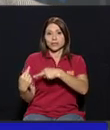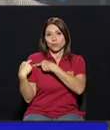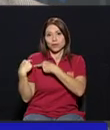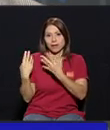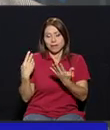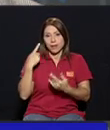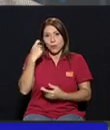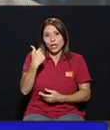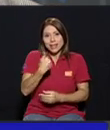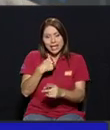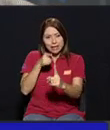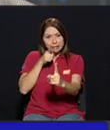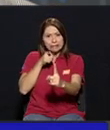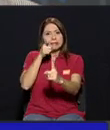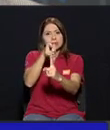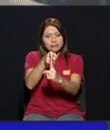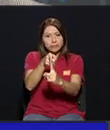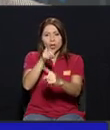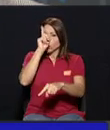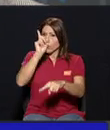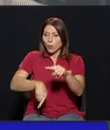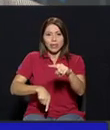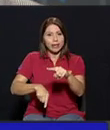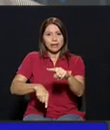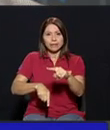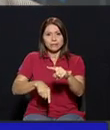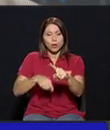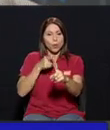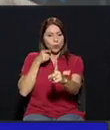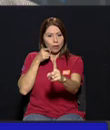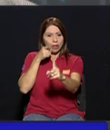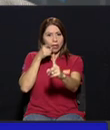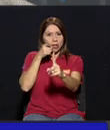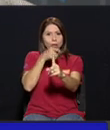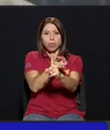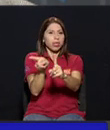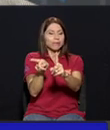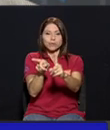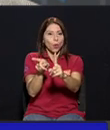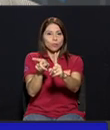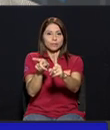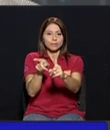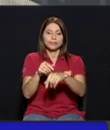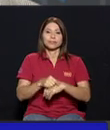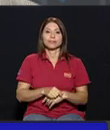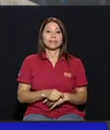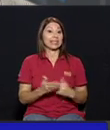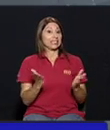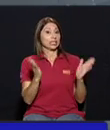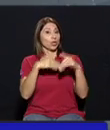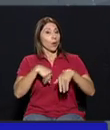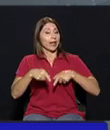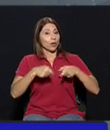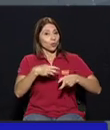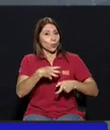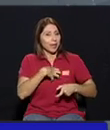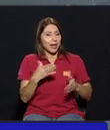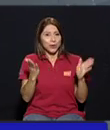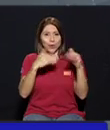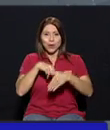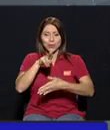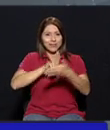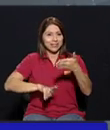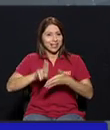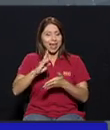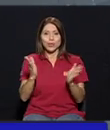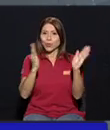responsable, puesto que tiene una misión concreta y no puede perder el norte que tiene. Sí, y sin autonomía pues no hay universidad